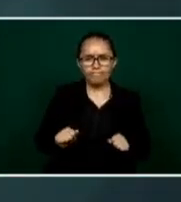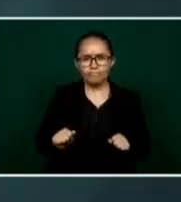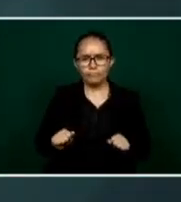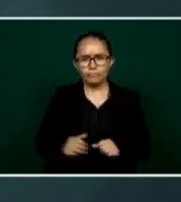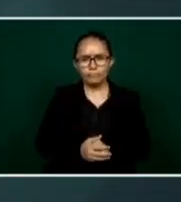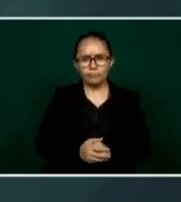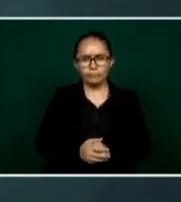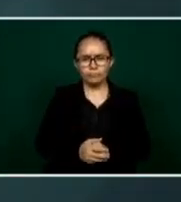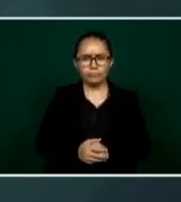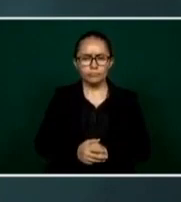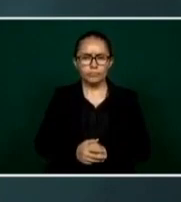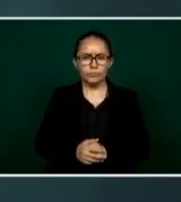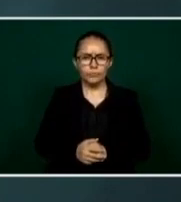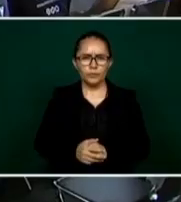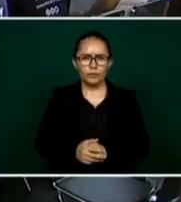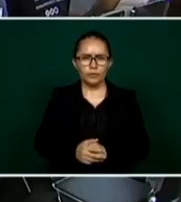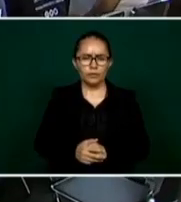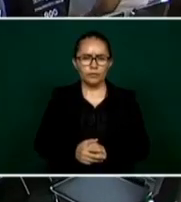la tranquilidad.